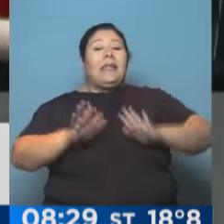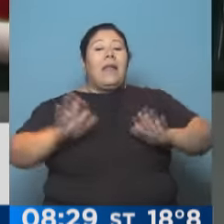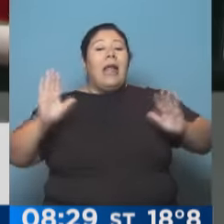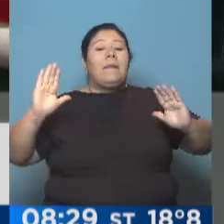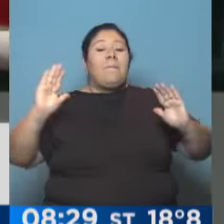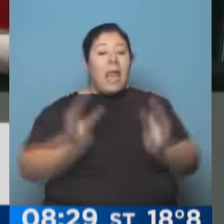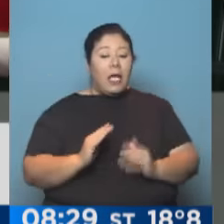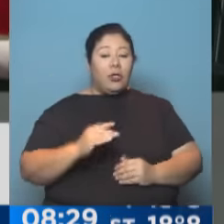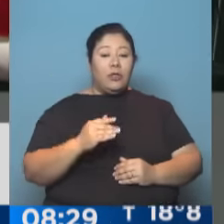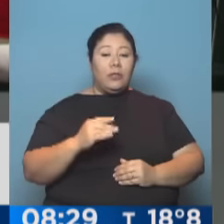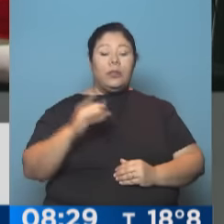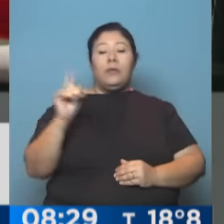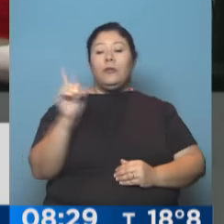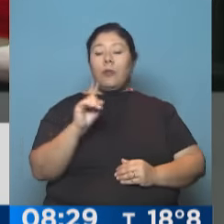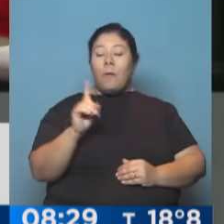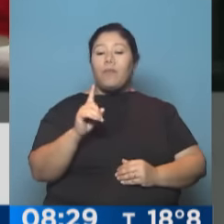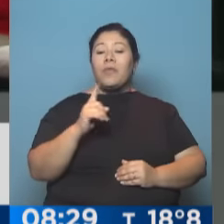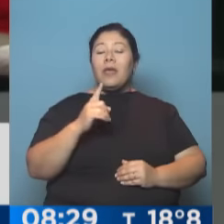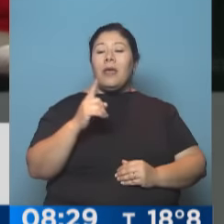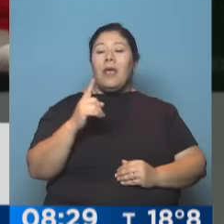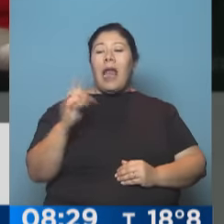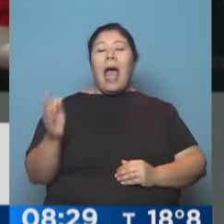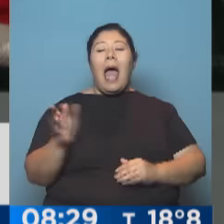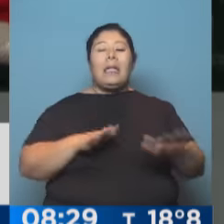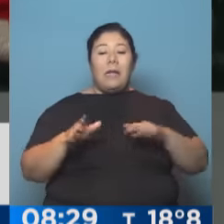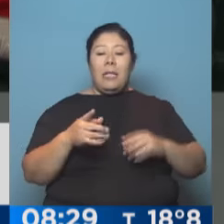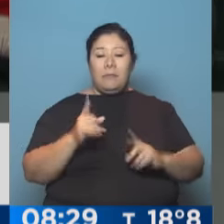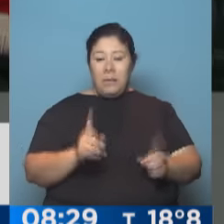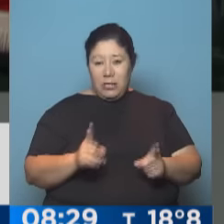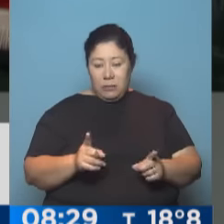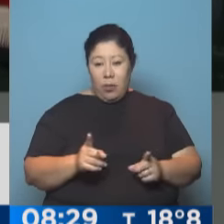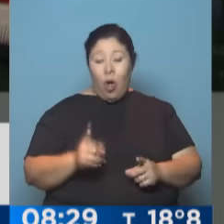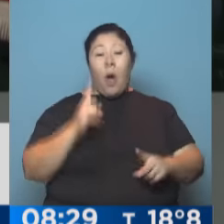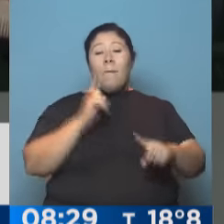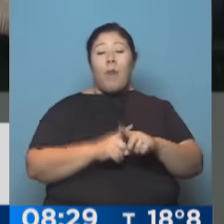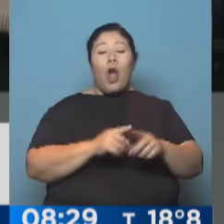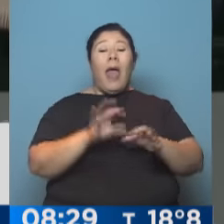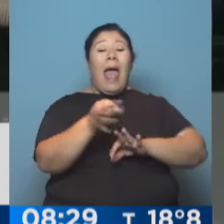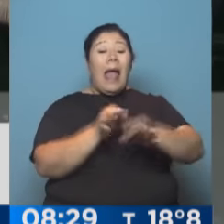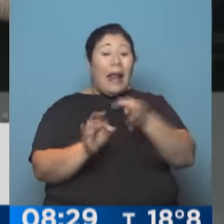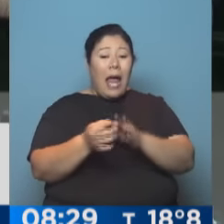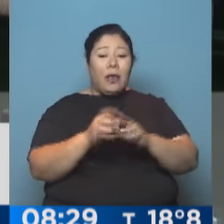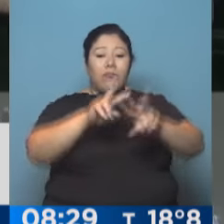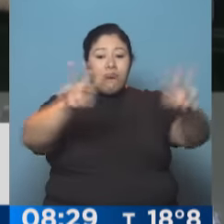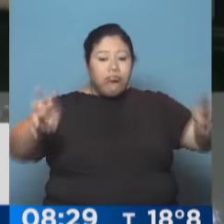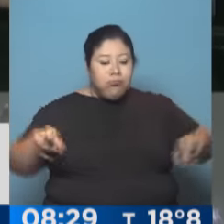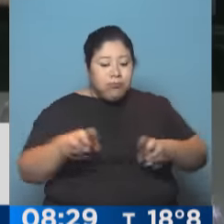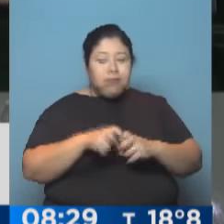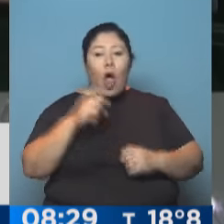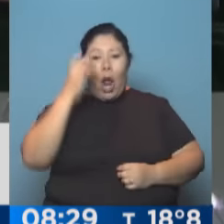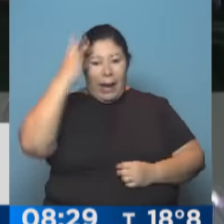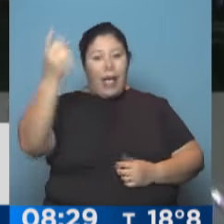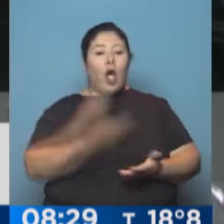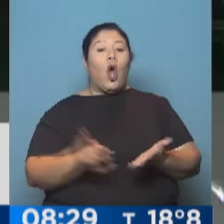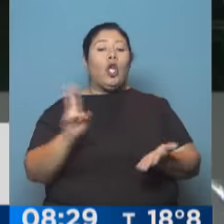sí la actividad no porque la la la cantidad de granos este año ha vuelto a ser récord digamos lo que baja es supuestamente el el el el